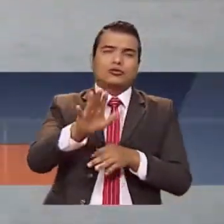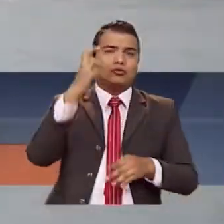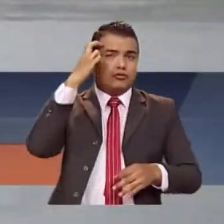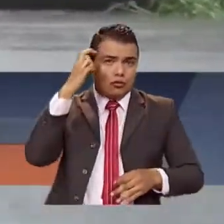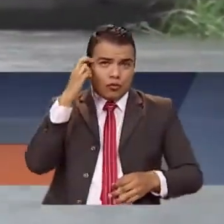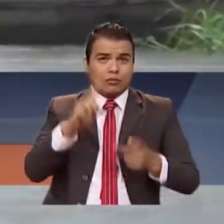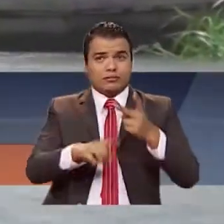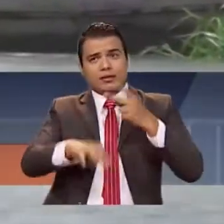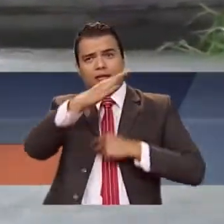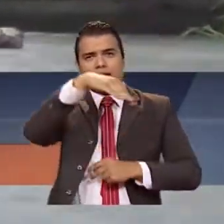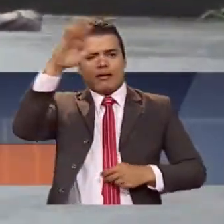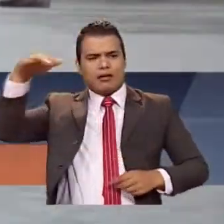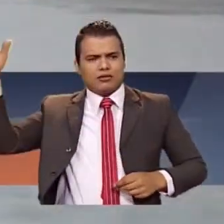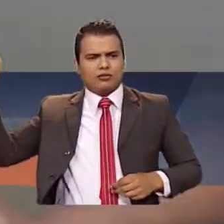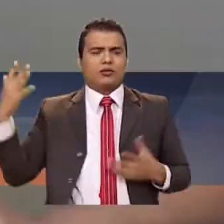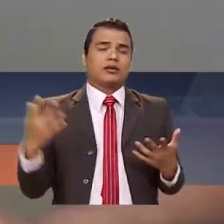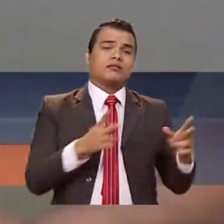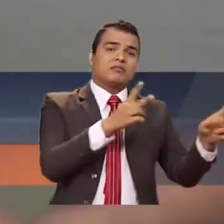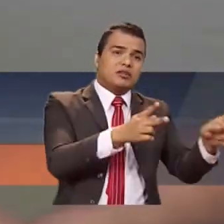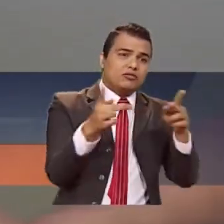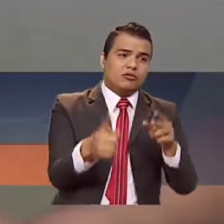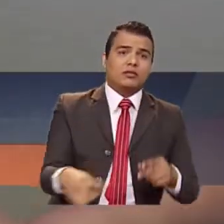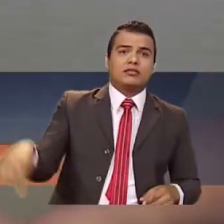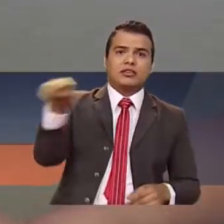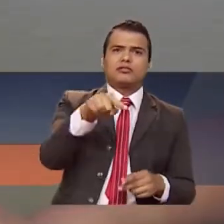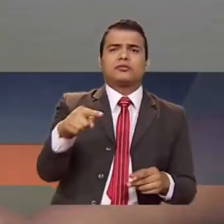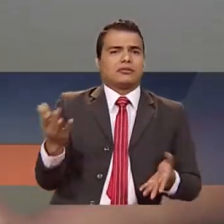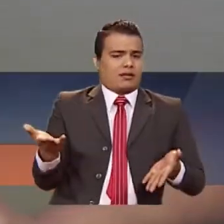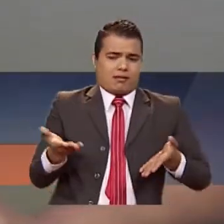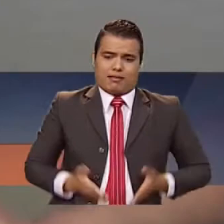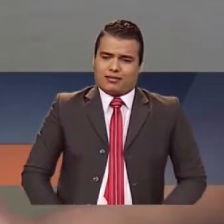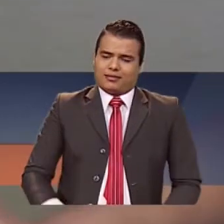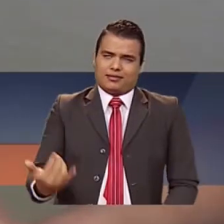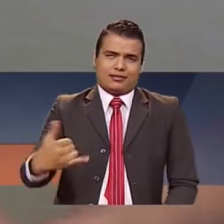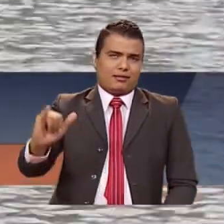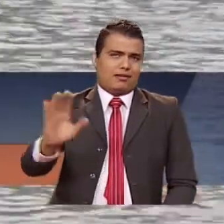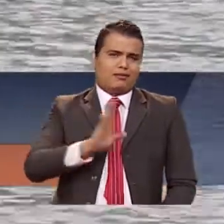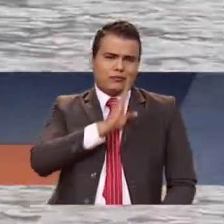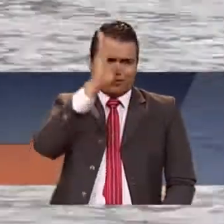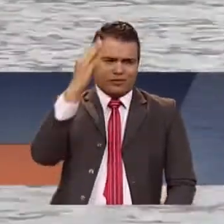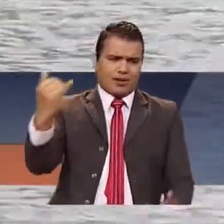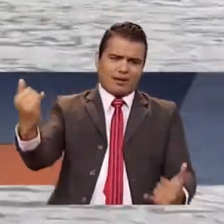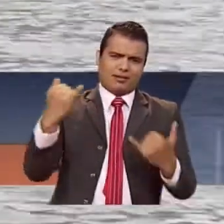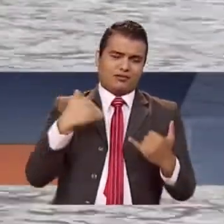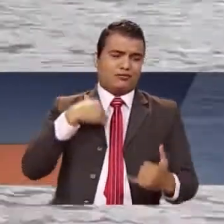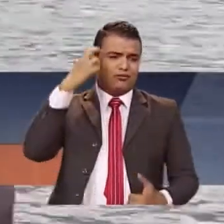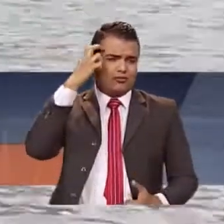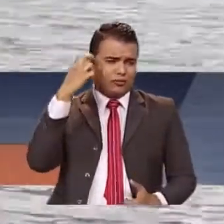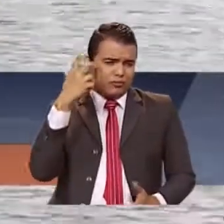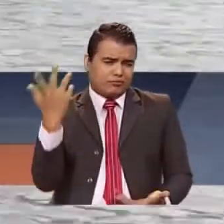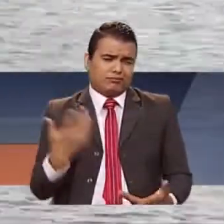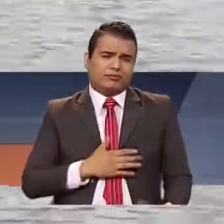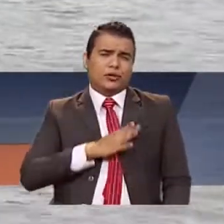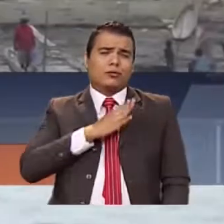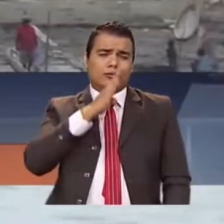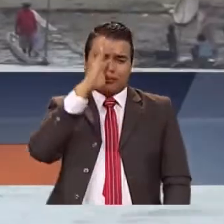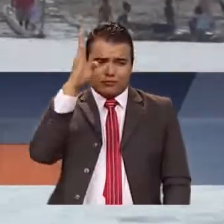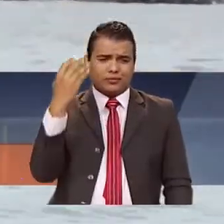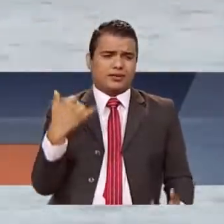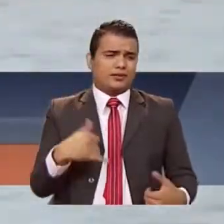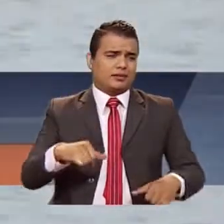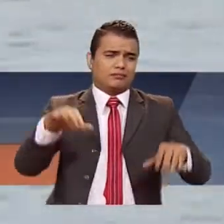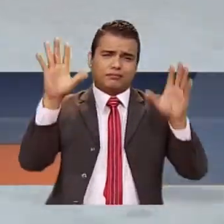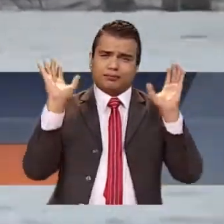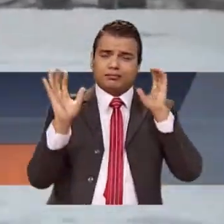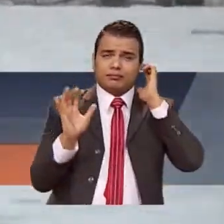la gente muchos máximos nacieron con nacimos porque esto ya que son echó cuando nacimos muchos con eso es nación de se están